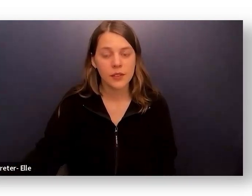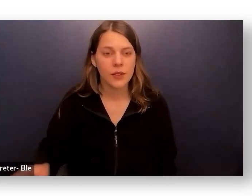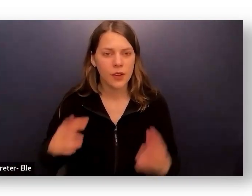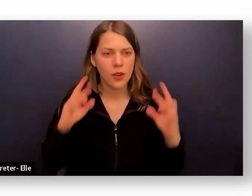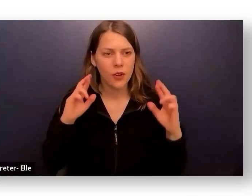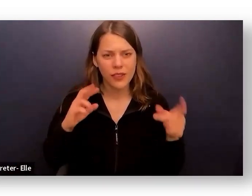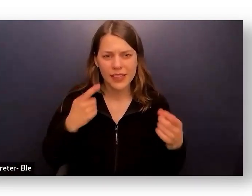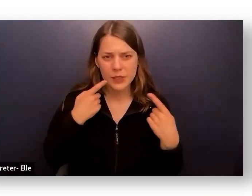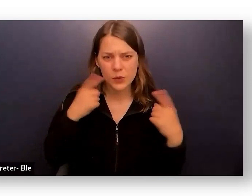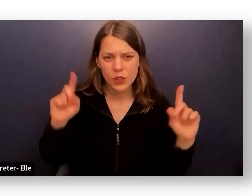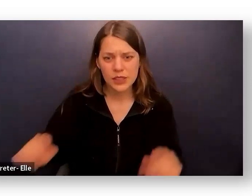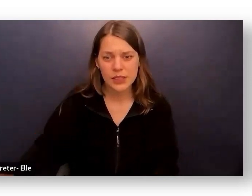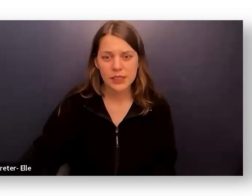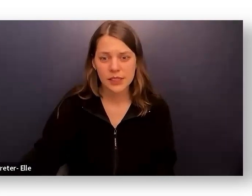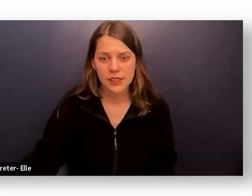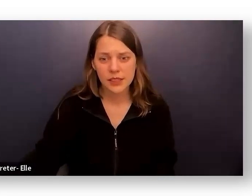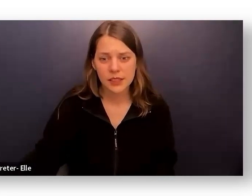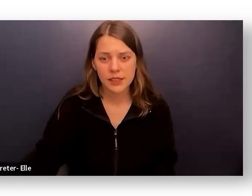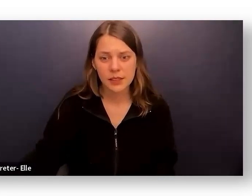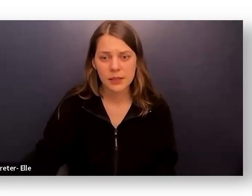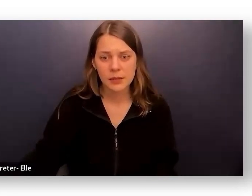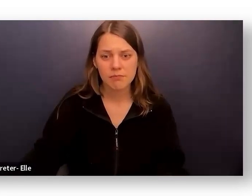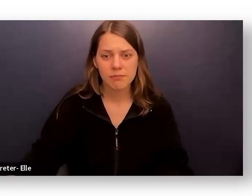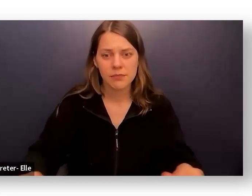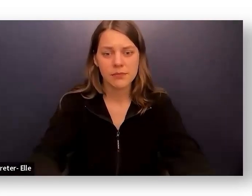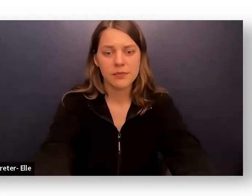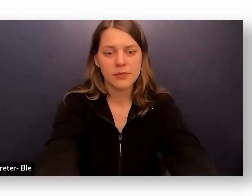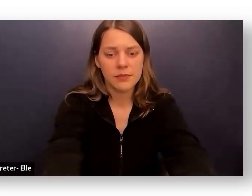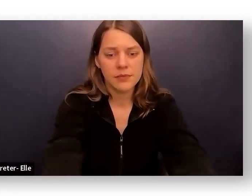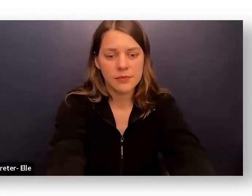Con la experiencia del pronóstico. A ver si esto